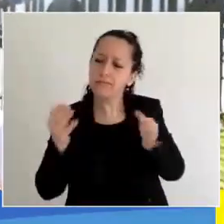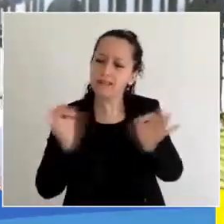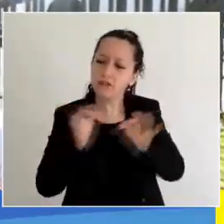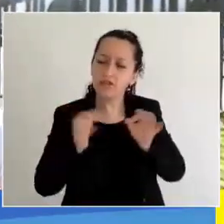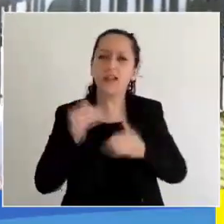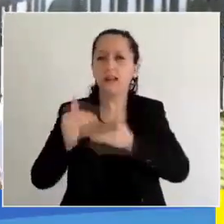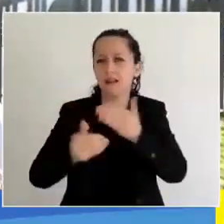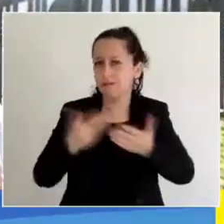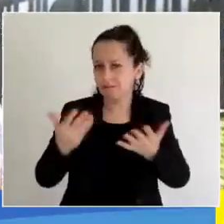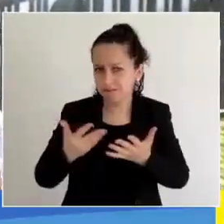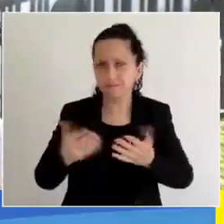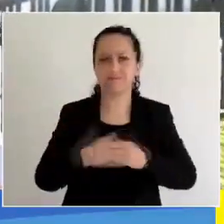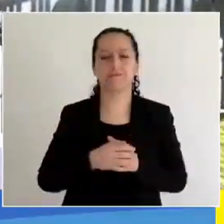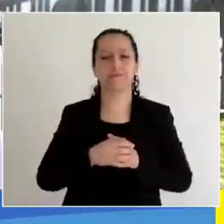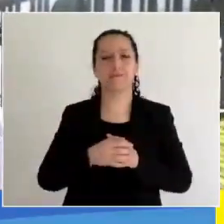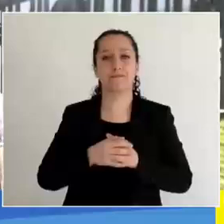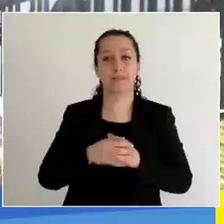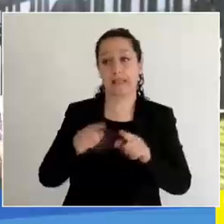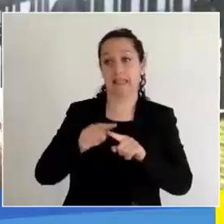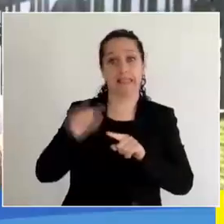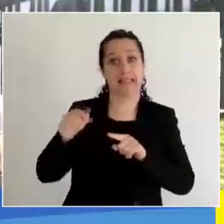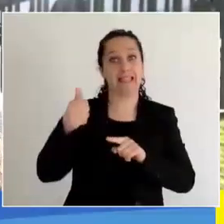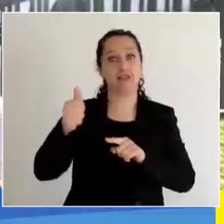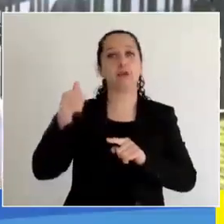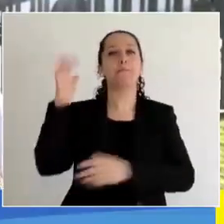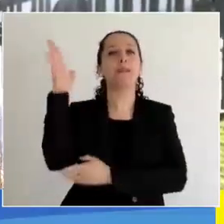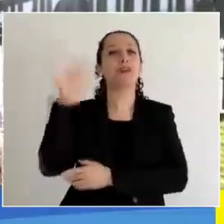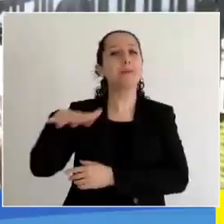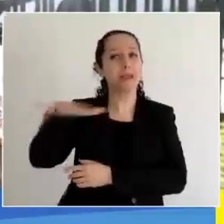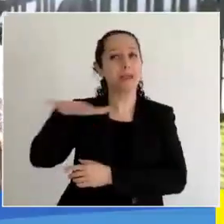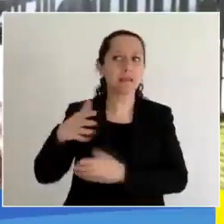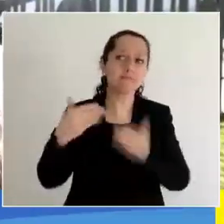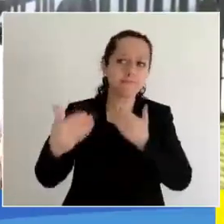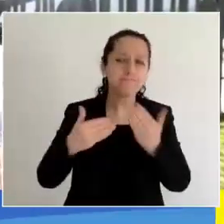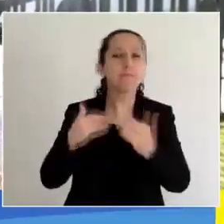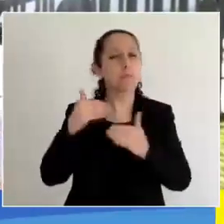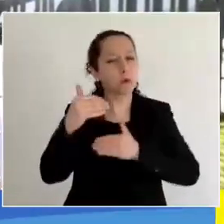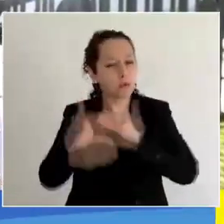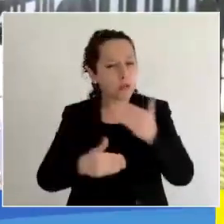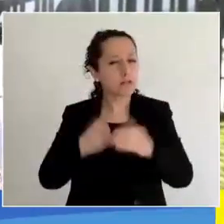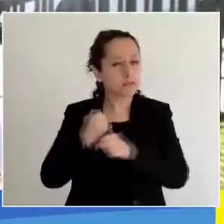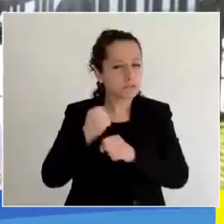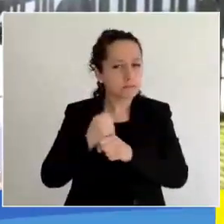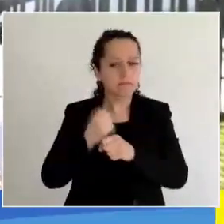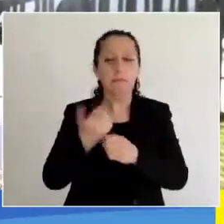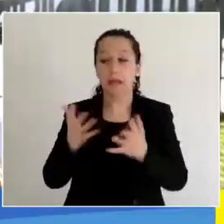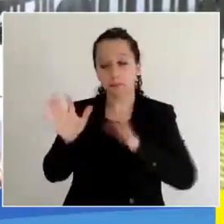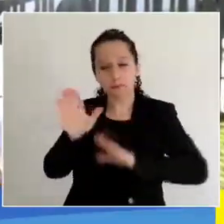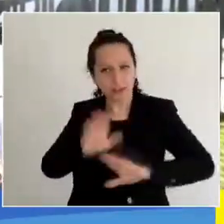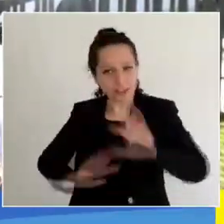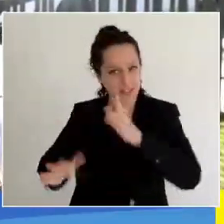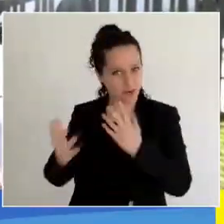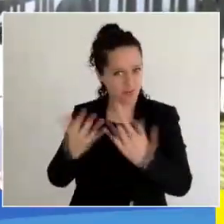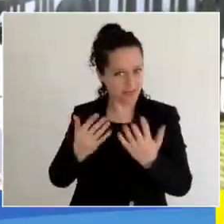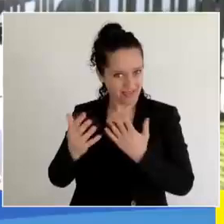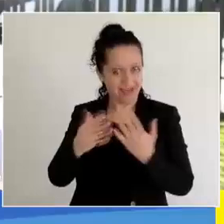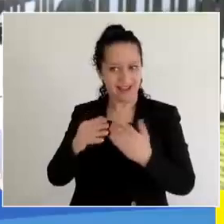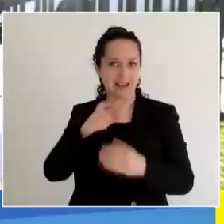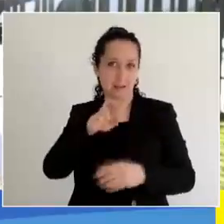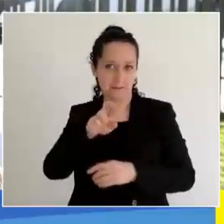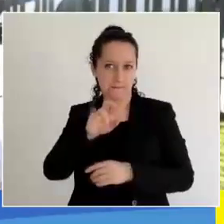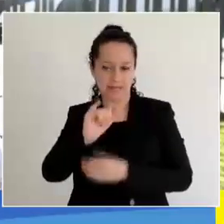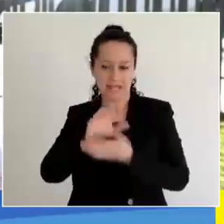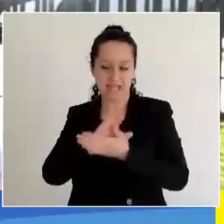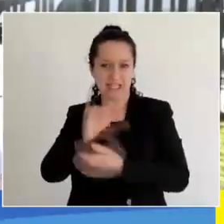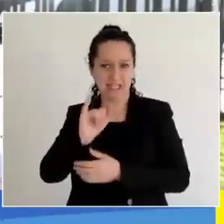tanto con la Dirección de Medio Ambiente, comenzamos este proceso para la protección del humedal Pichimapu